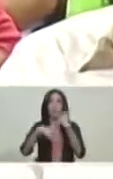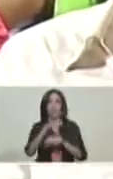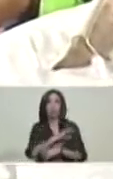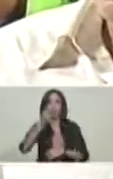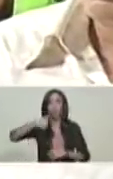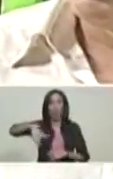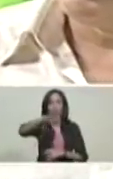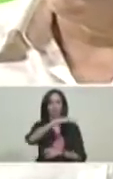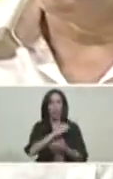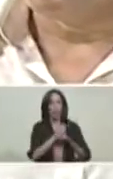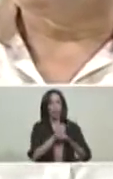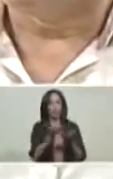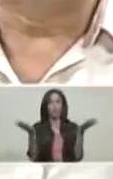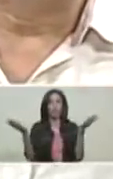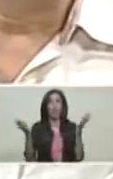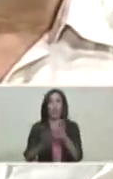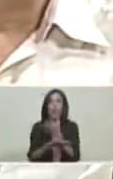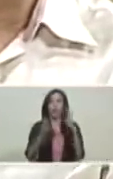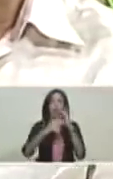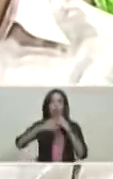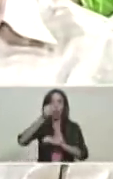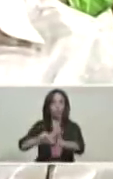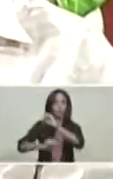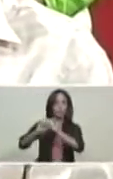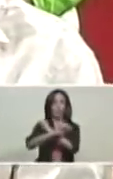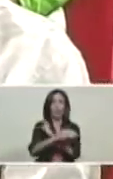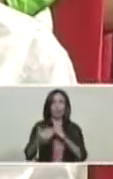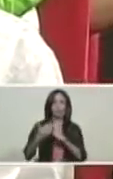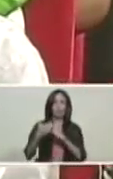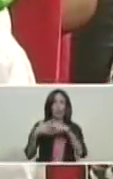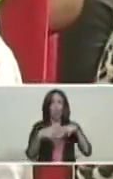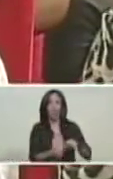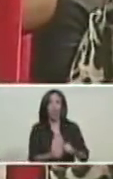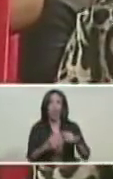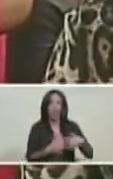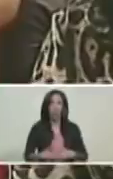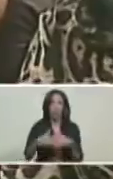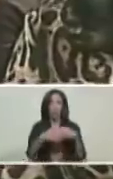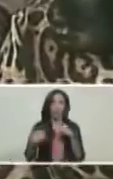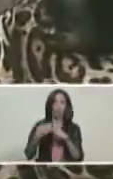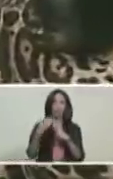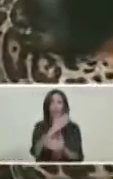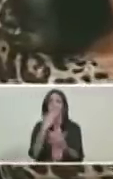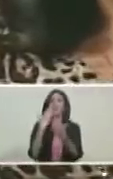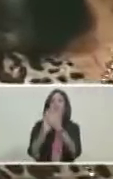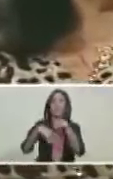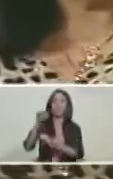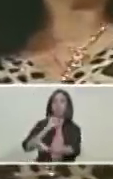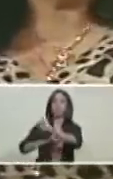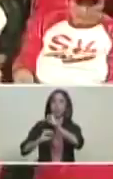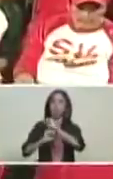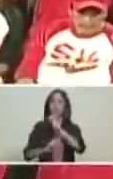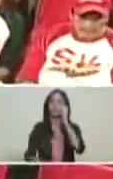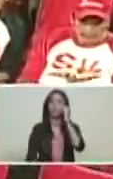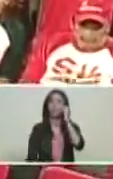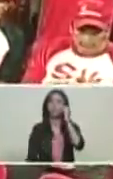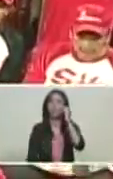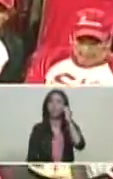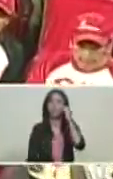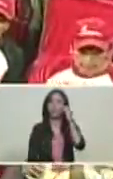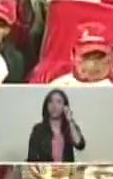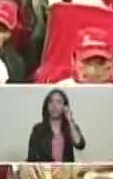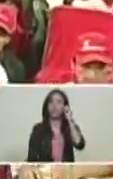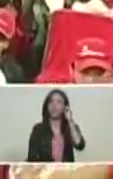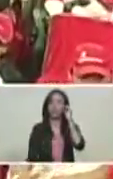han garantizado la resistencia de nuestro pueblo frente a la agresión imperialista y frente al asedio imperialista, tiene mucho que